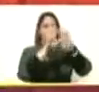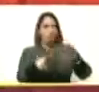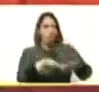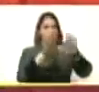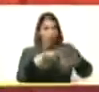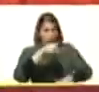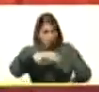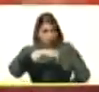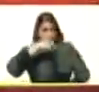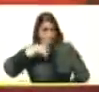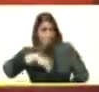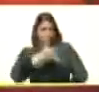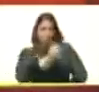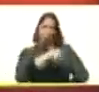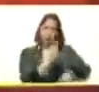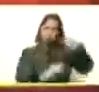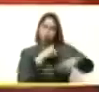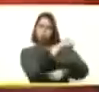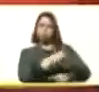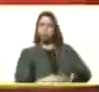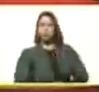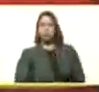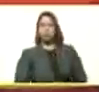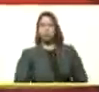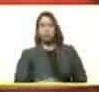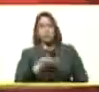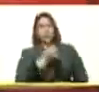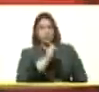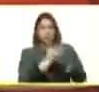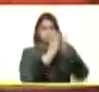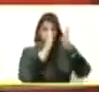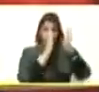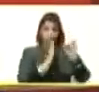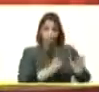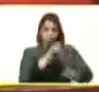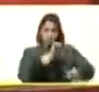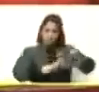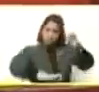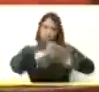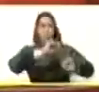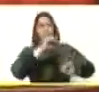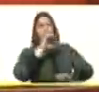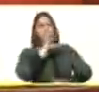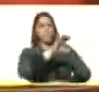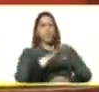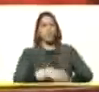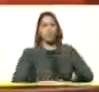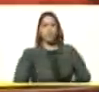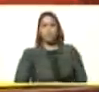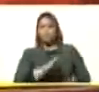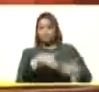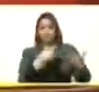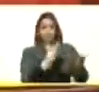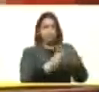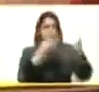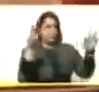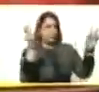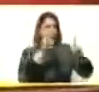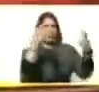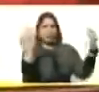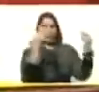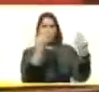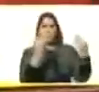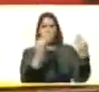un pueblo, aquí hay una revolución y hay unos estudiantes que defenderán la patria hasta la victoria siempre,